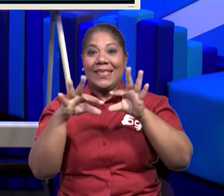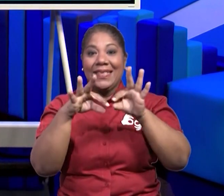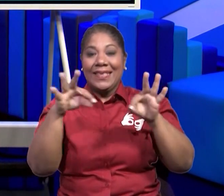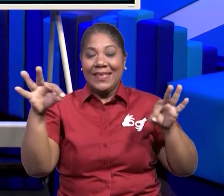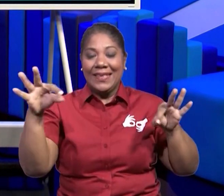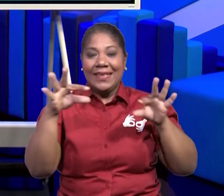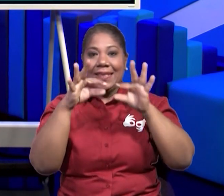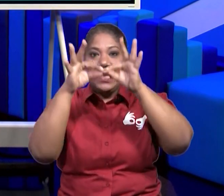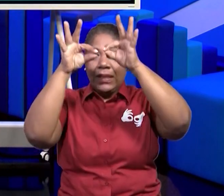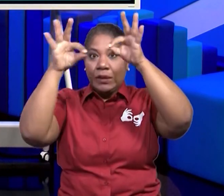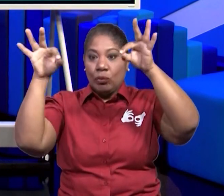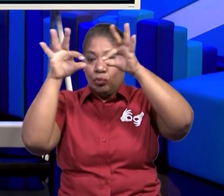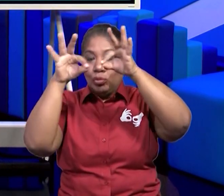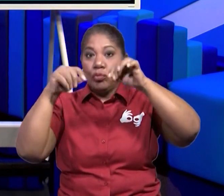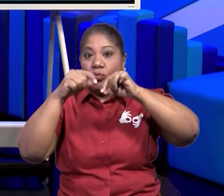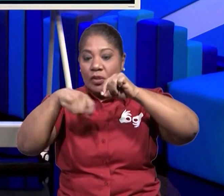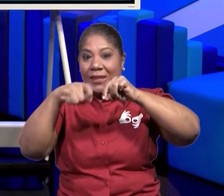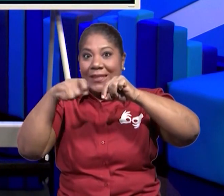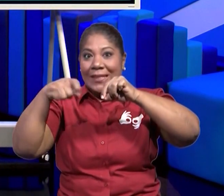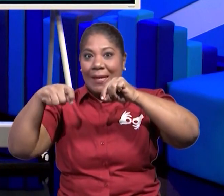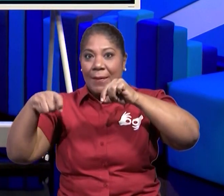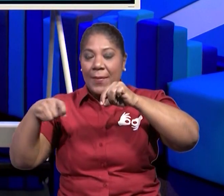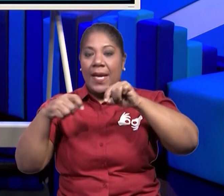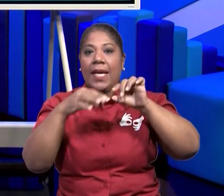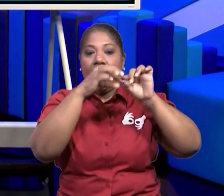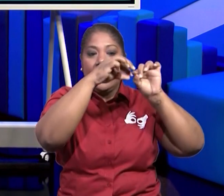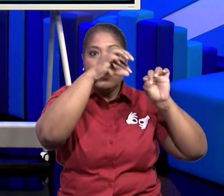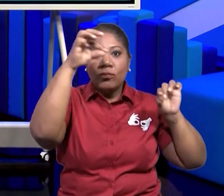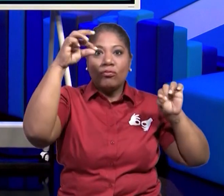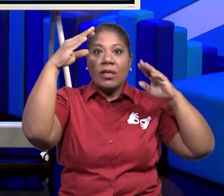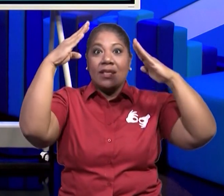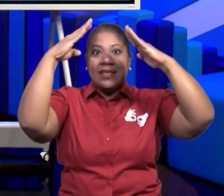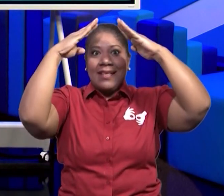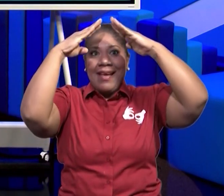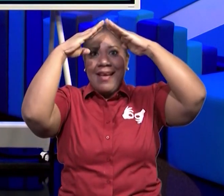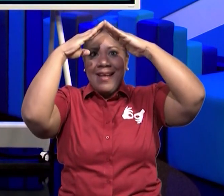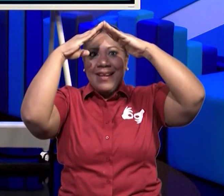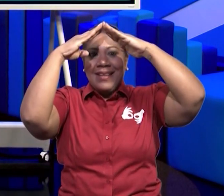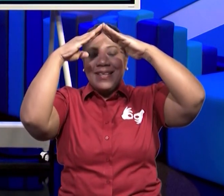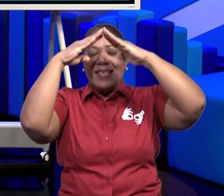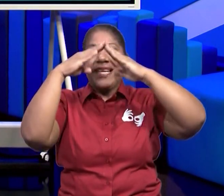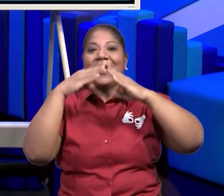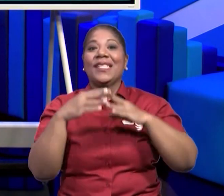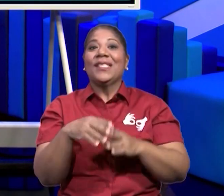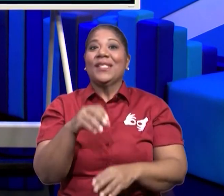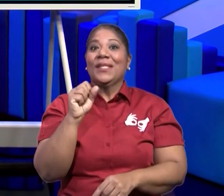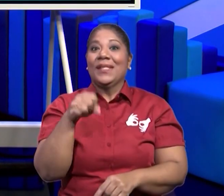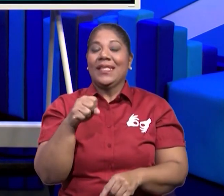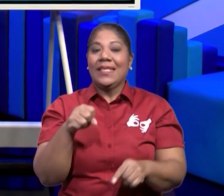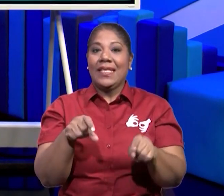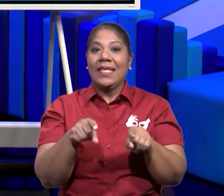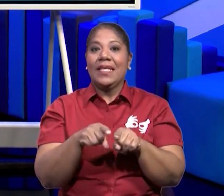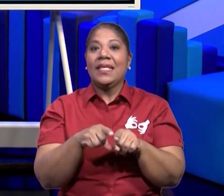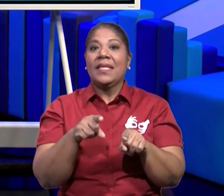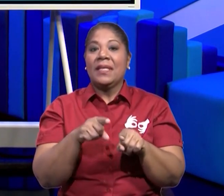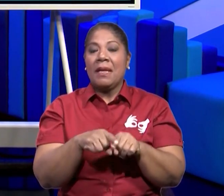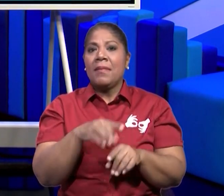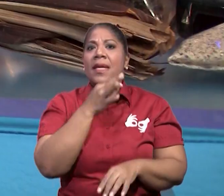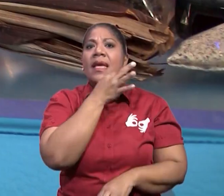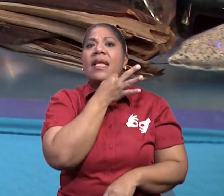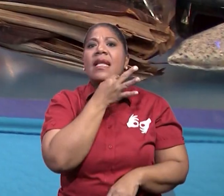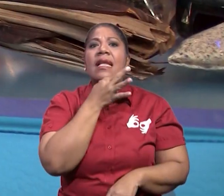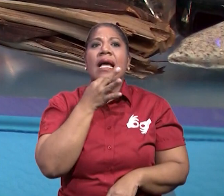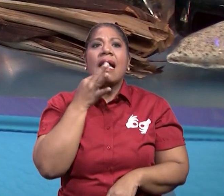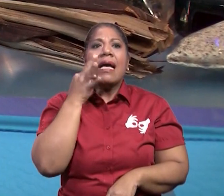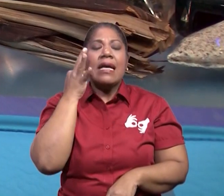observamos con frecuencias cuando las personas construyen ranchos. Es una paja